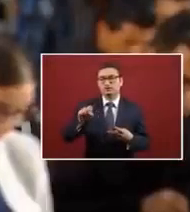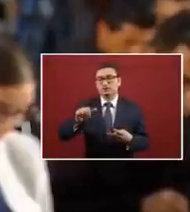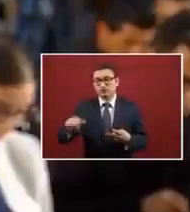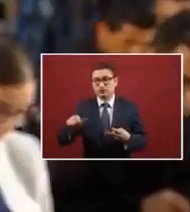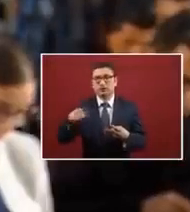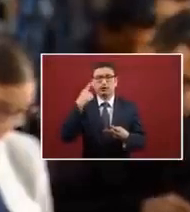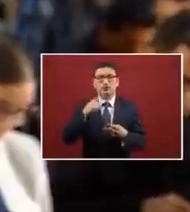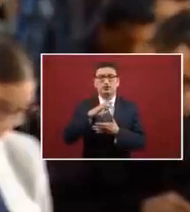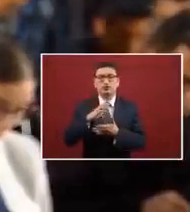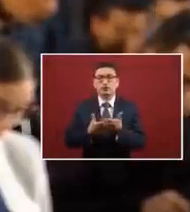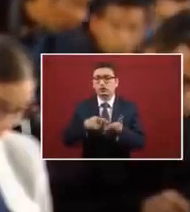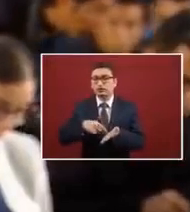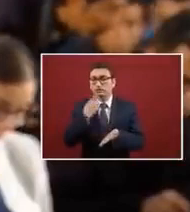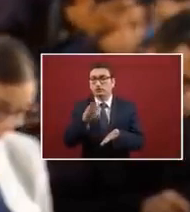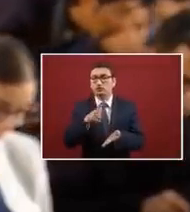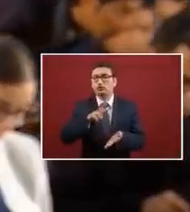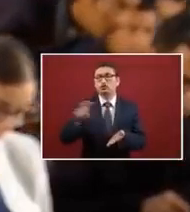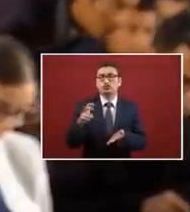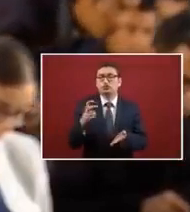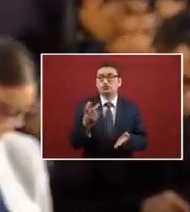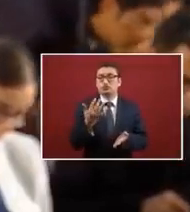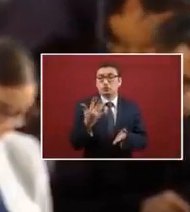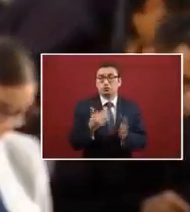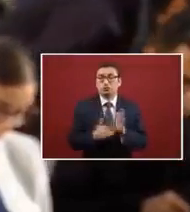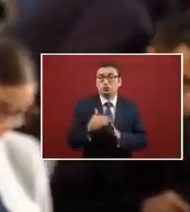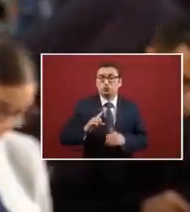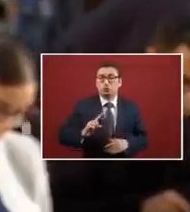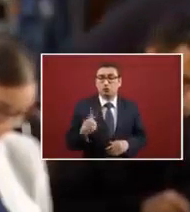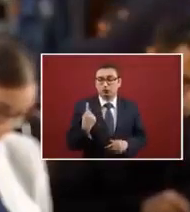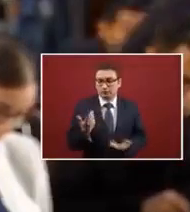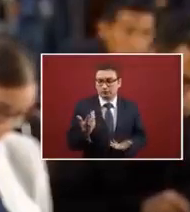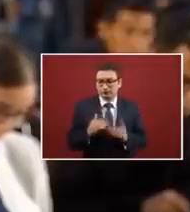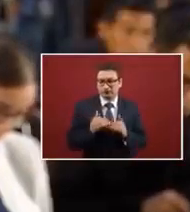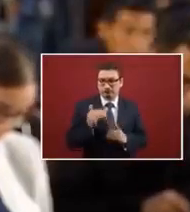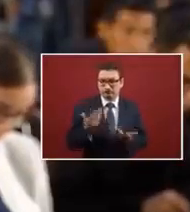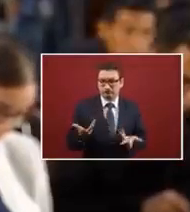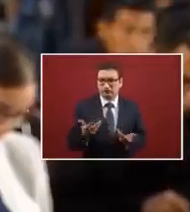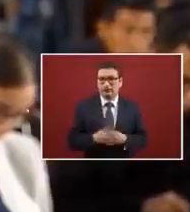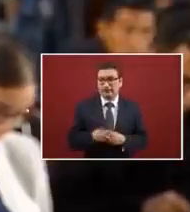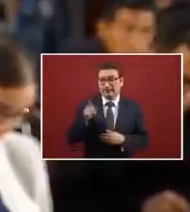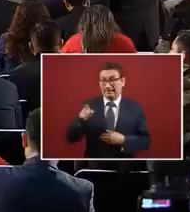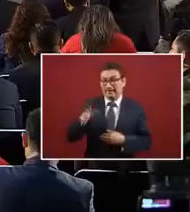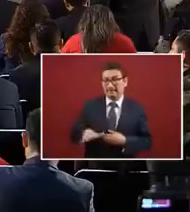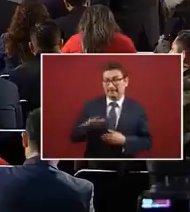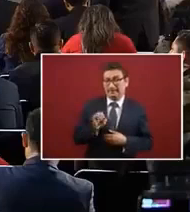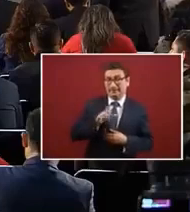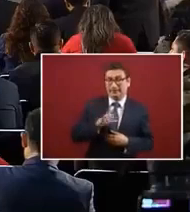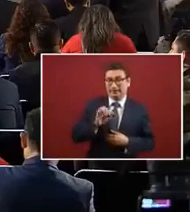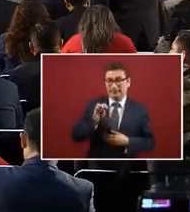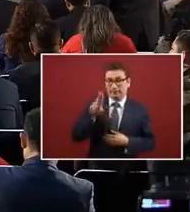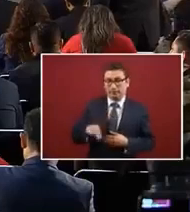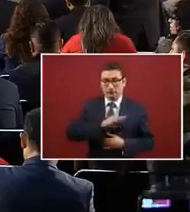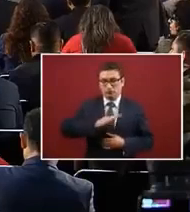Arriba de más de 250 millones de dólares. Esto en la economía del Carmen, que fue el municipio